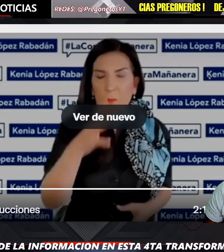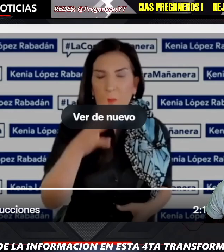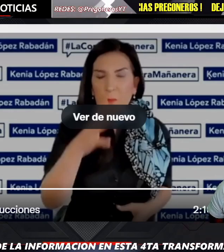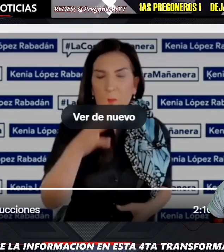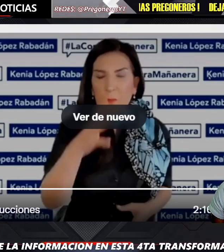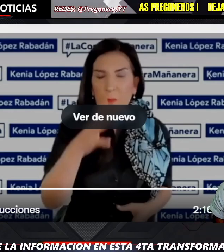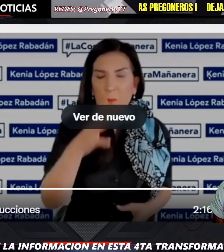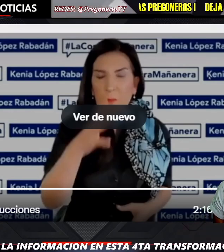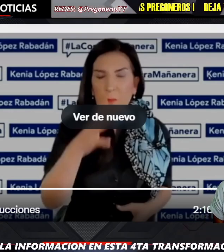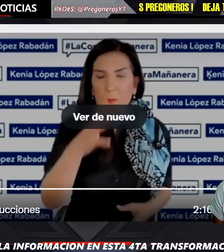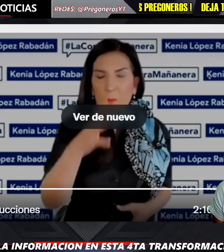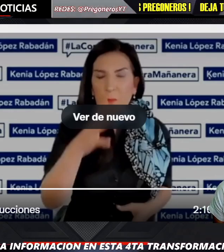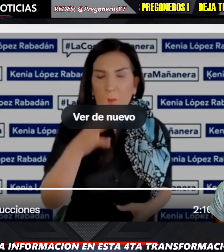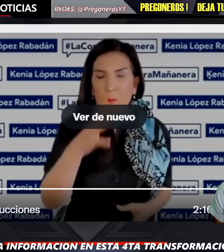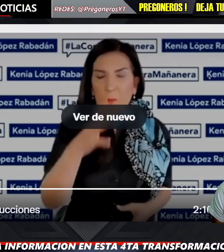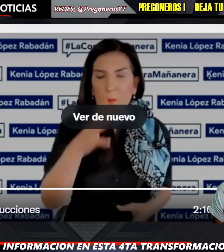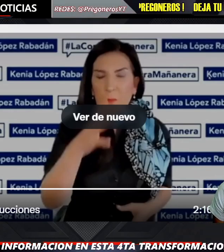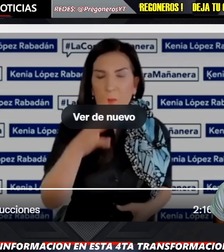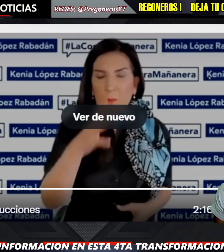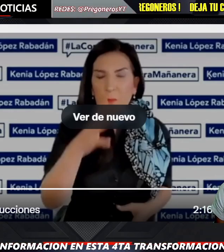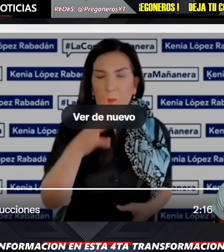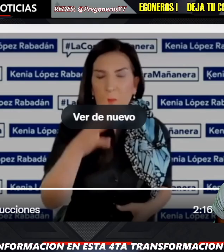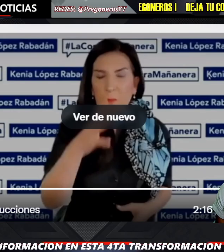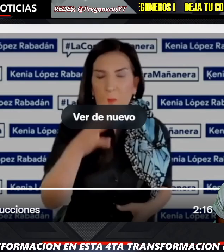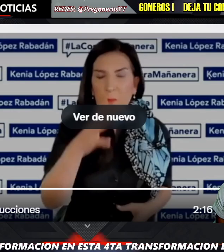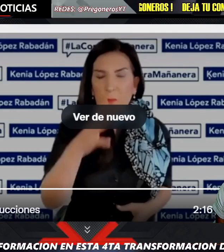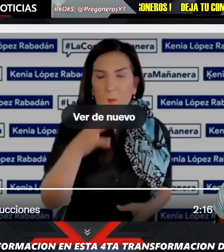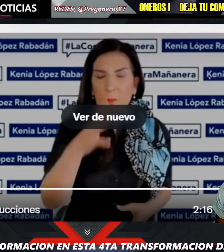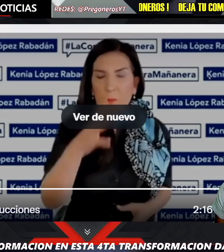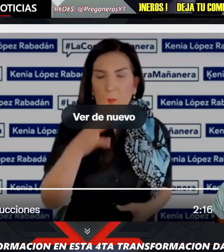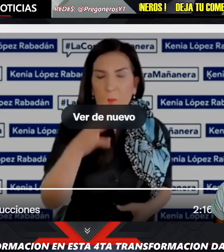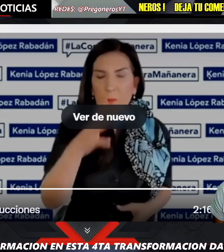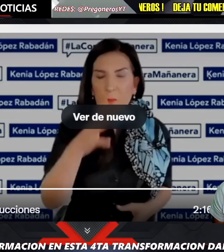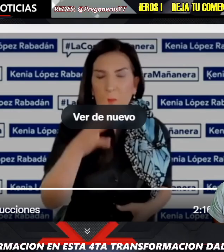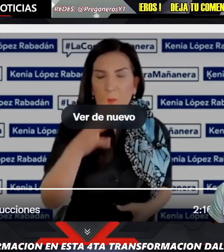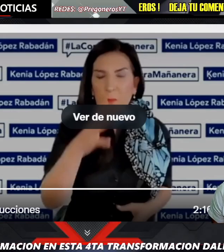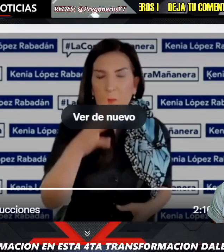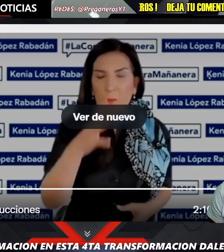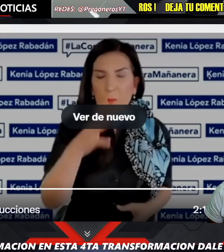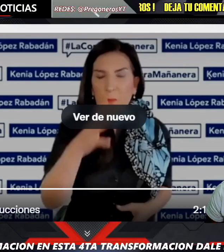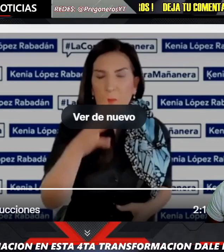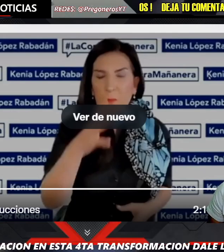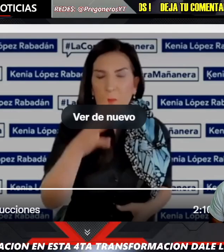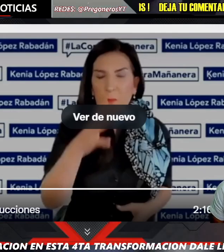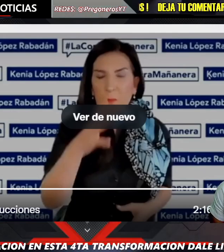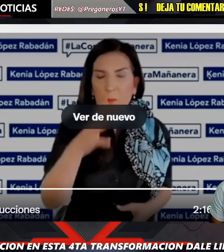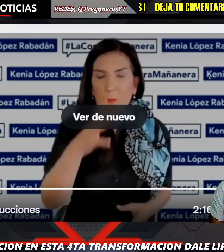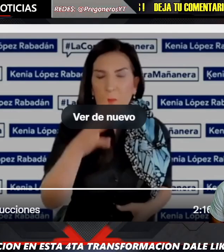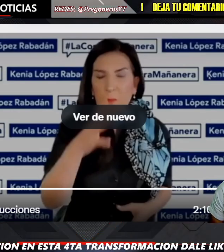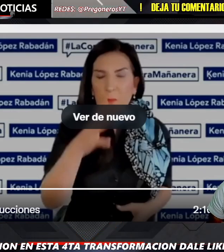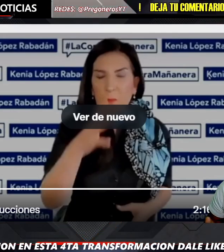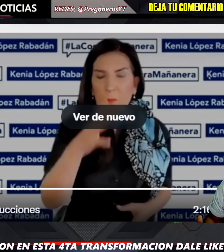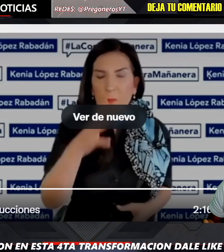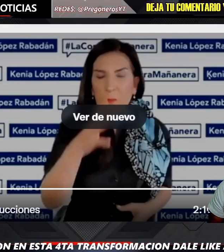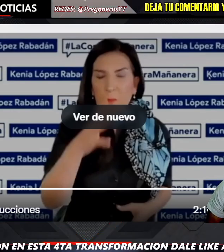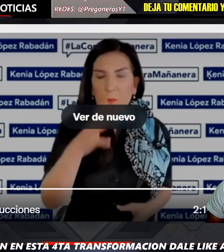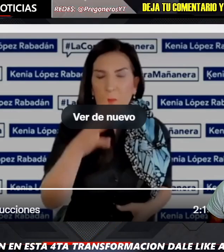Pues ya ven, así el drama. Pero yo le comento y le pregunto a todos ustedes.